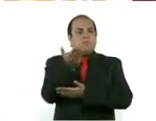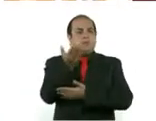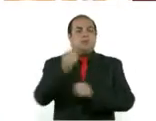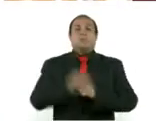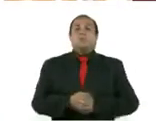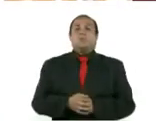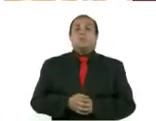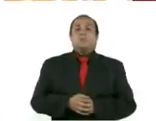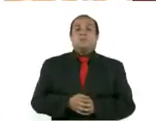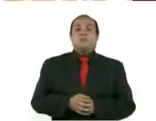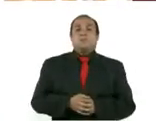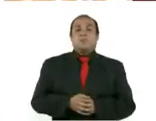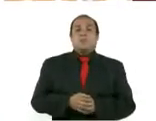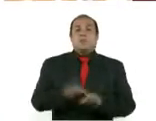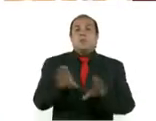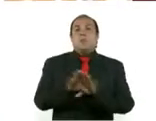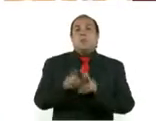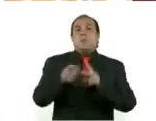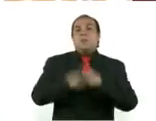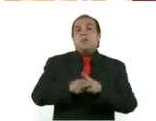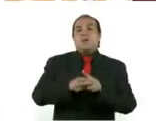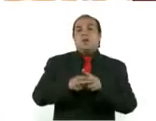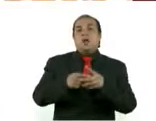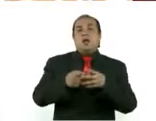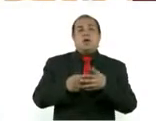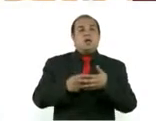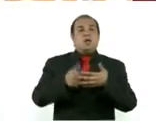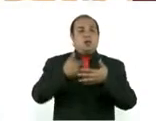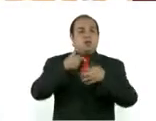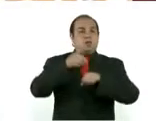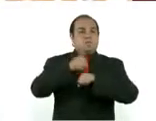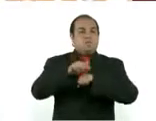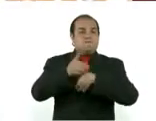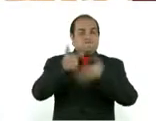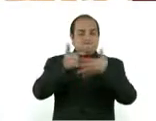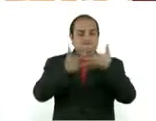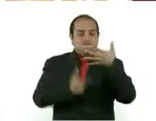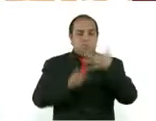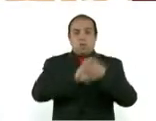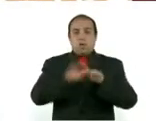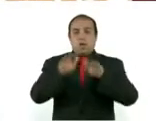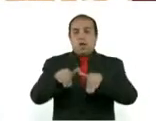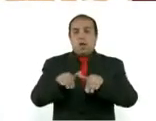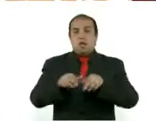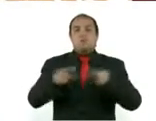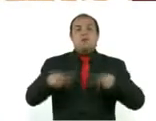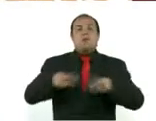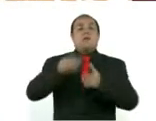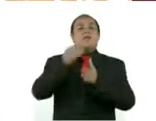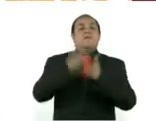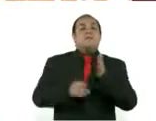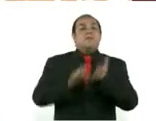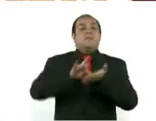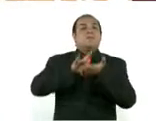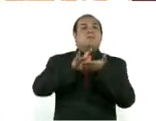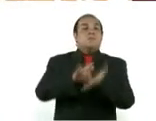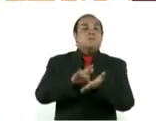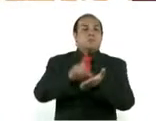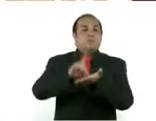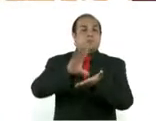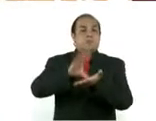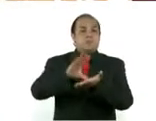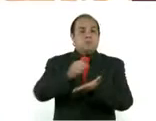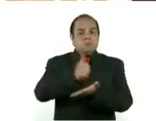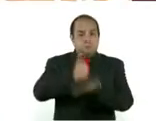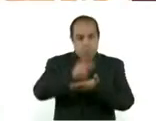ya el censo para poder registrar a todos aquellos que aún no tienen su apoyo para discapacidad